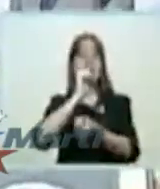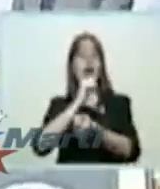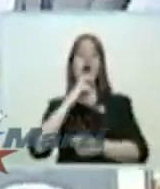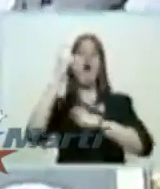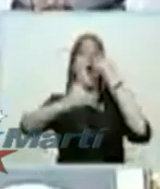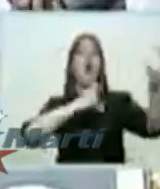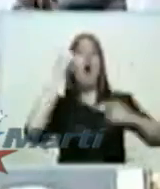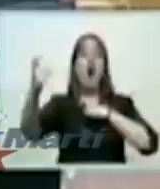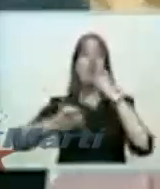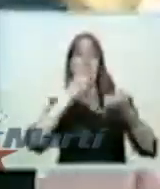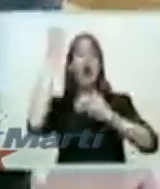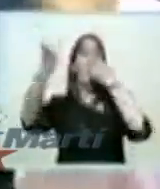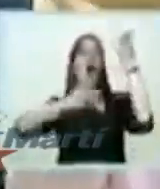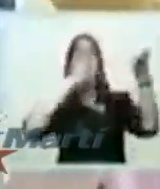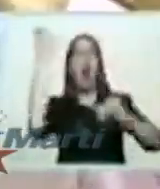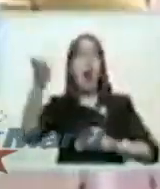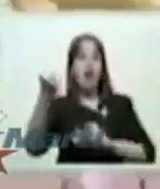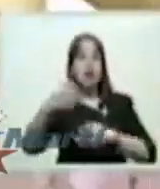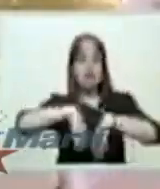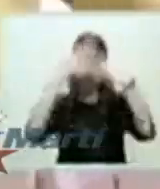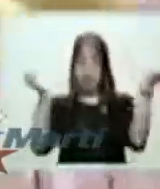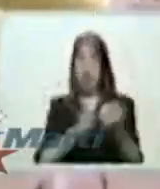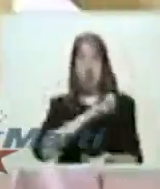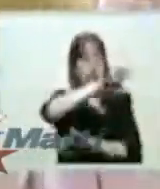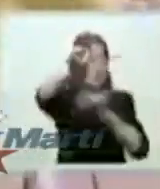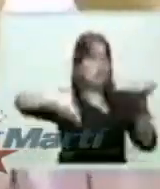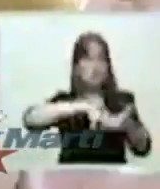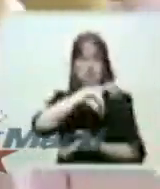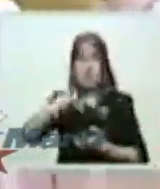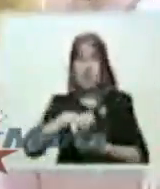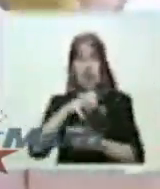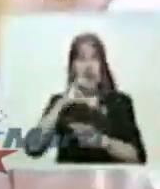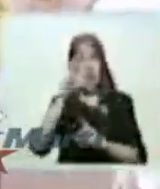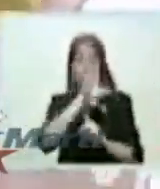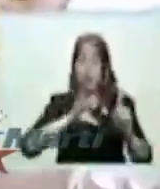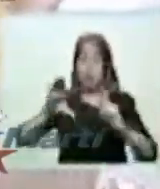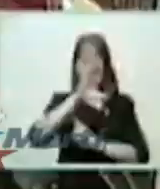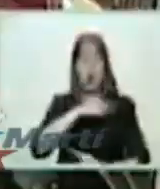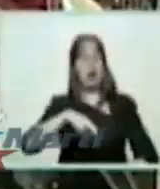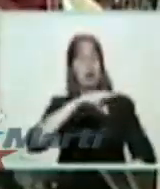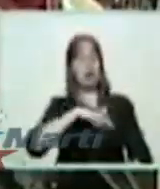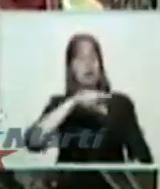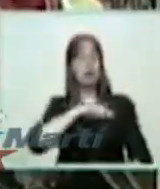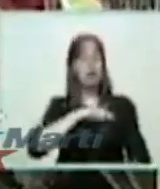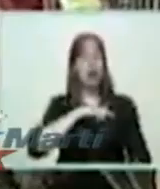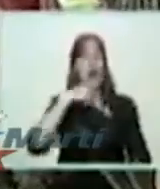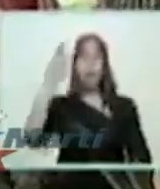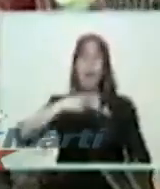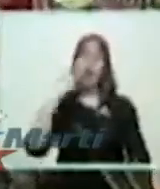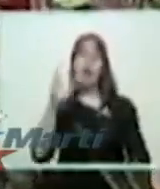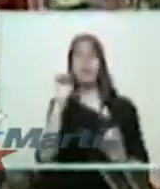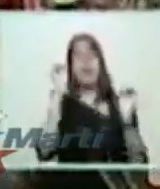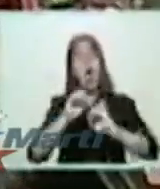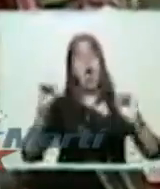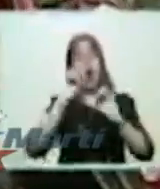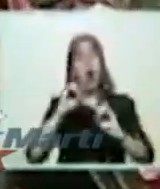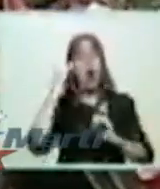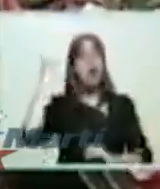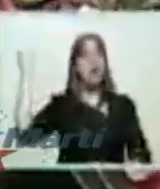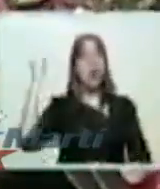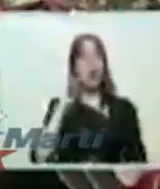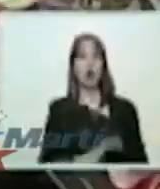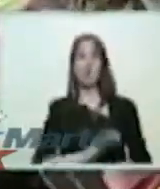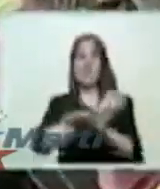los graves problemas económicos de Venezuela, le propuso la llamada ley contra la intolerancia, el odio y cualquier forma que perturbe